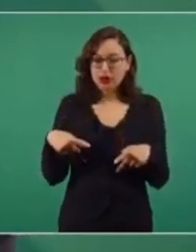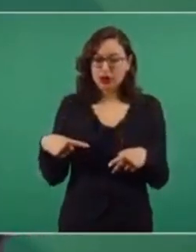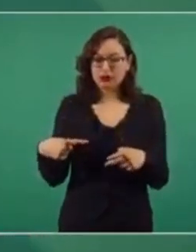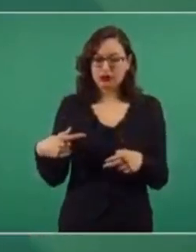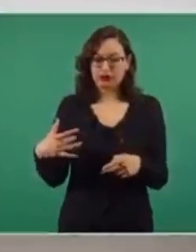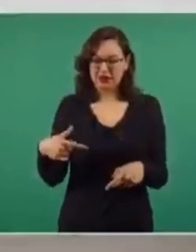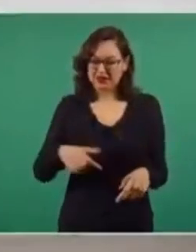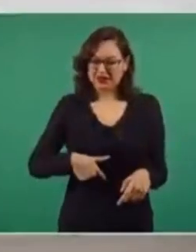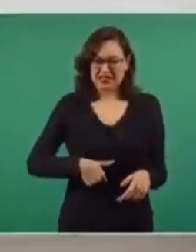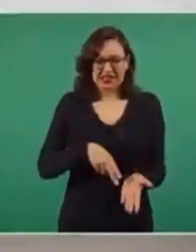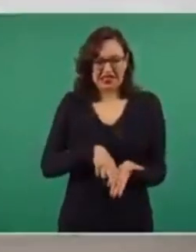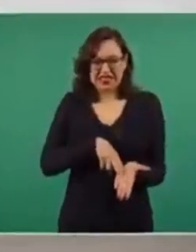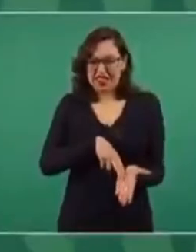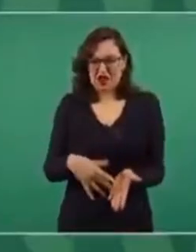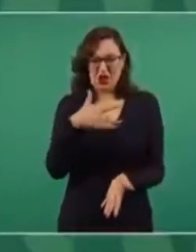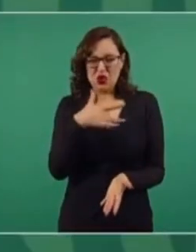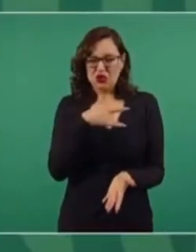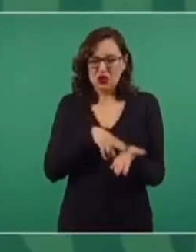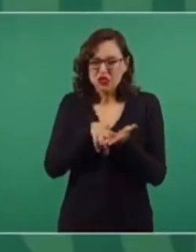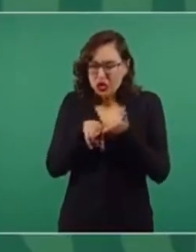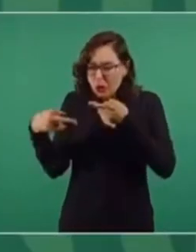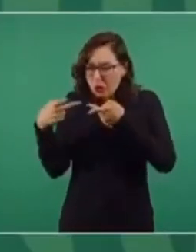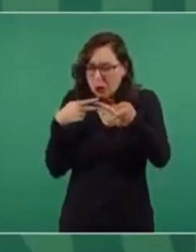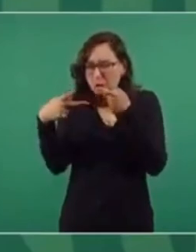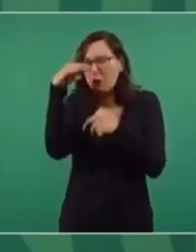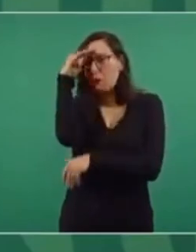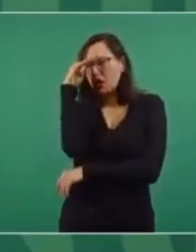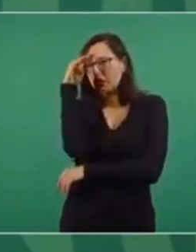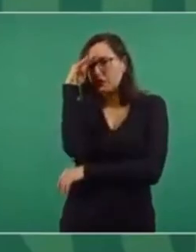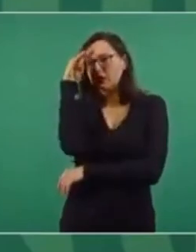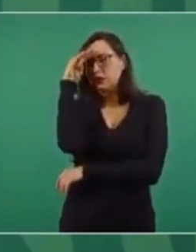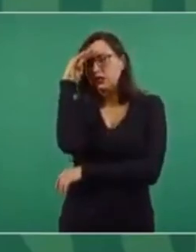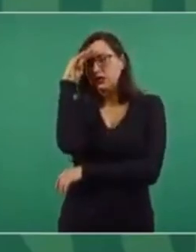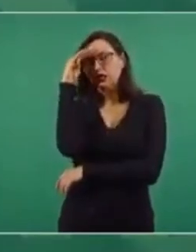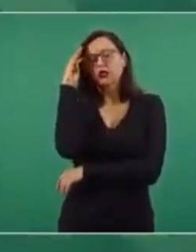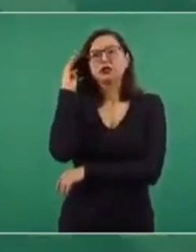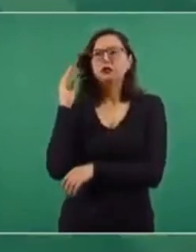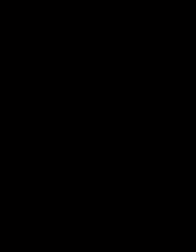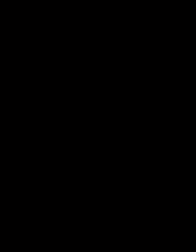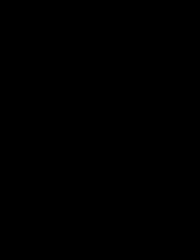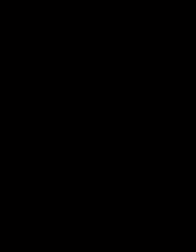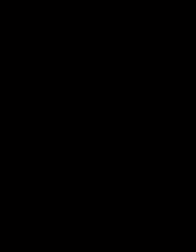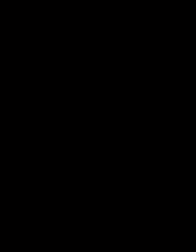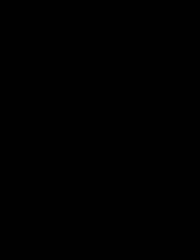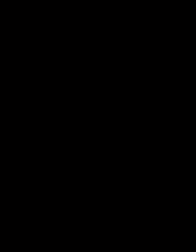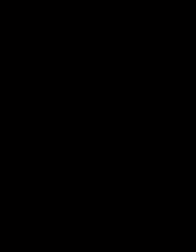tener tan malas entrañas para desear que le vaya mal a otros.